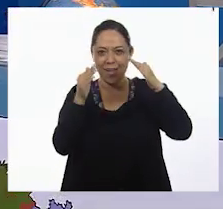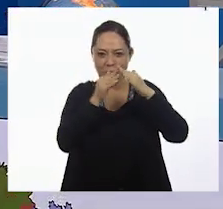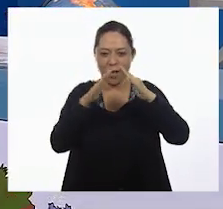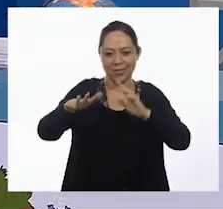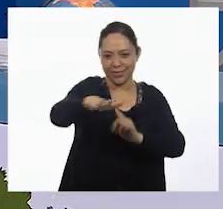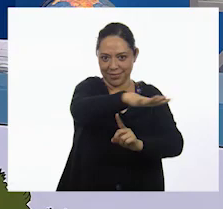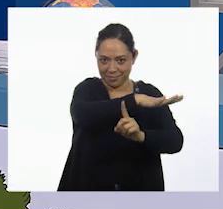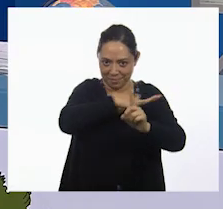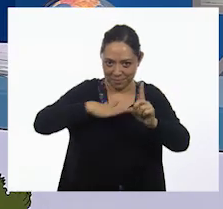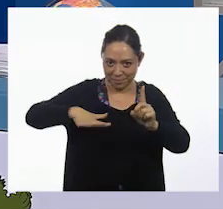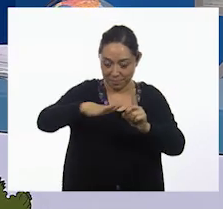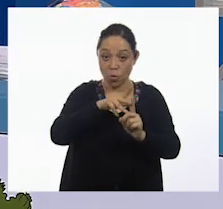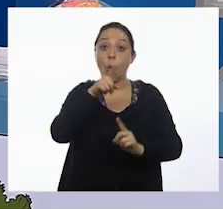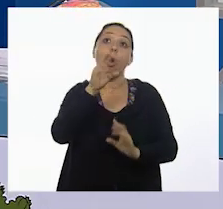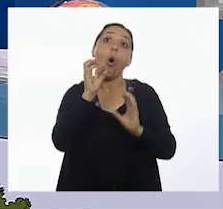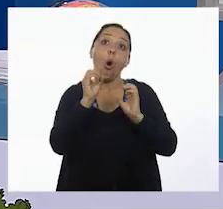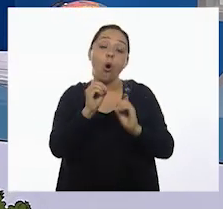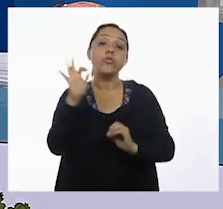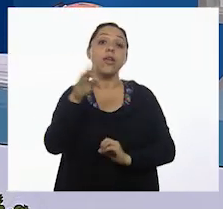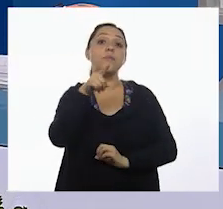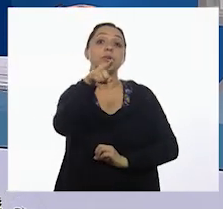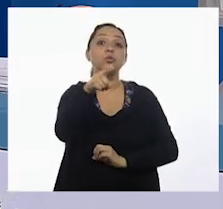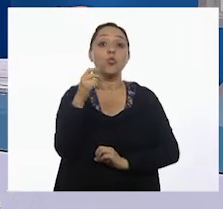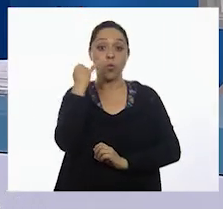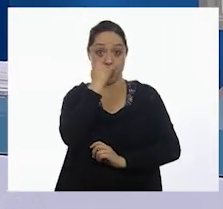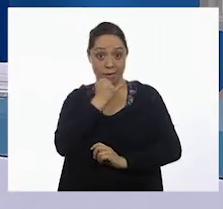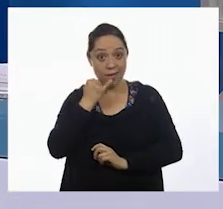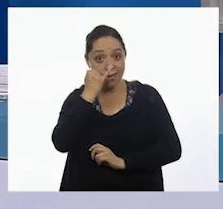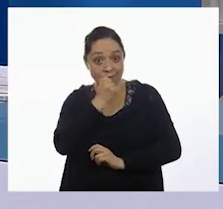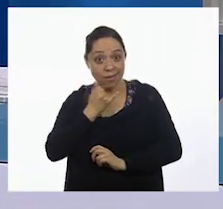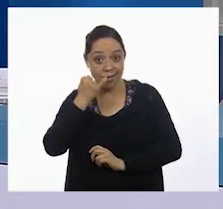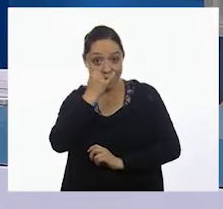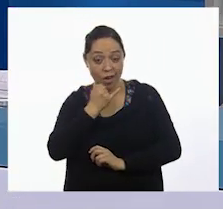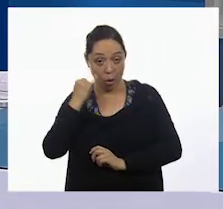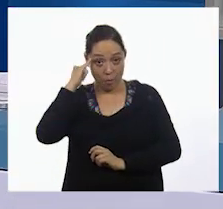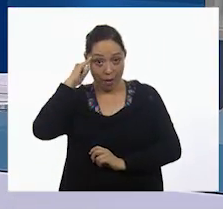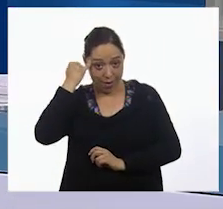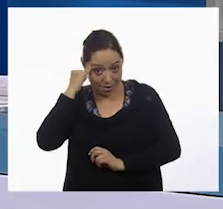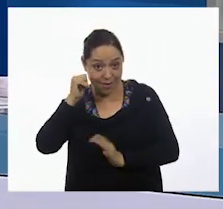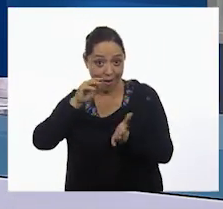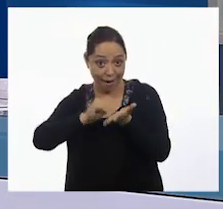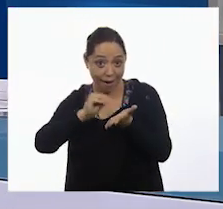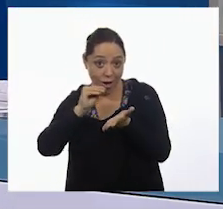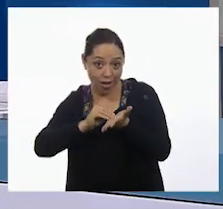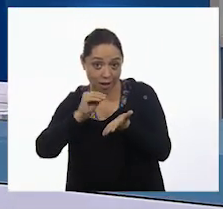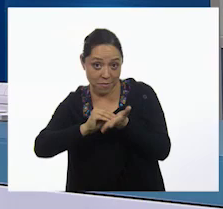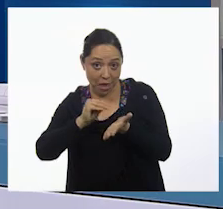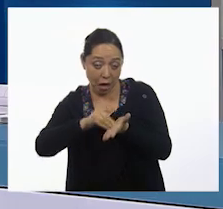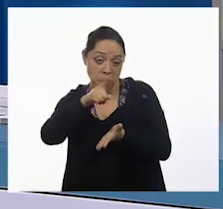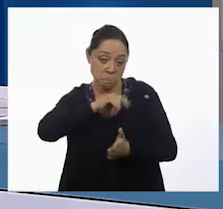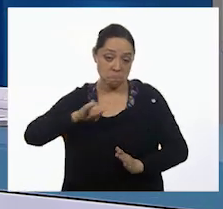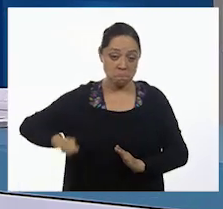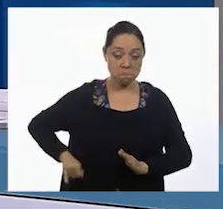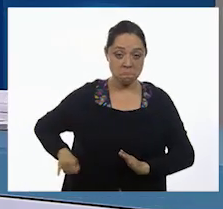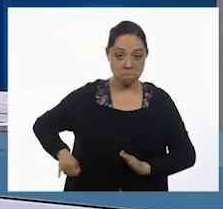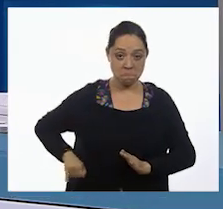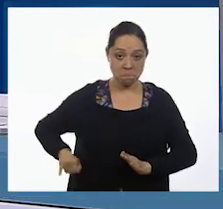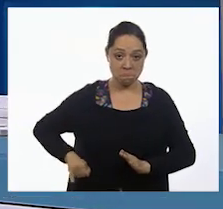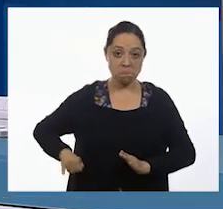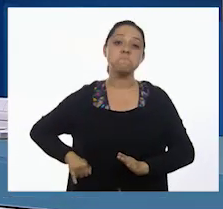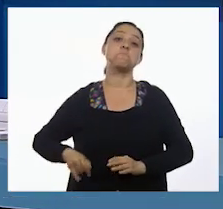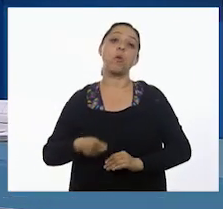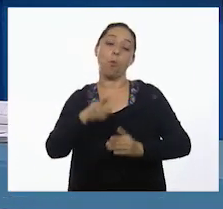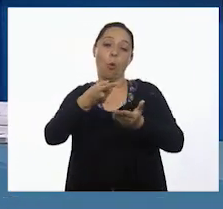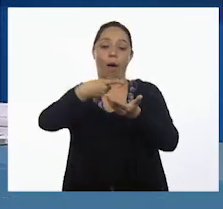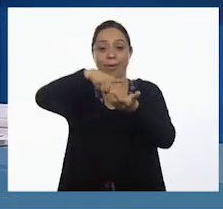hablan alguna lengua todavía, eso sería muy interesante considerarlo, vale la pena rescatarlo a través de un